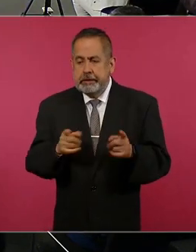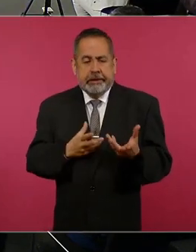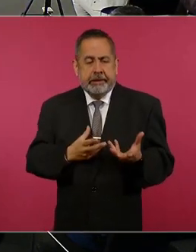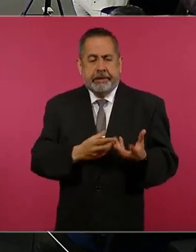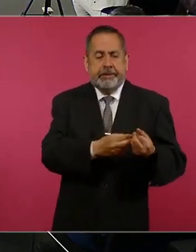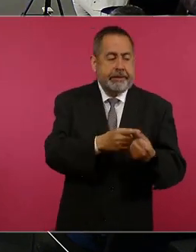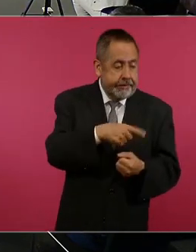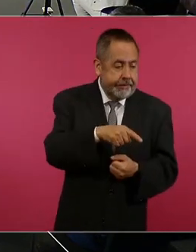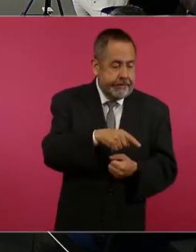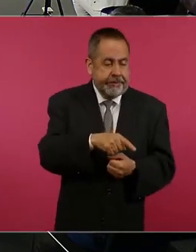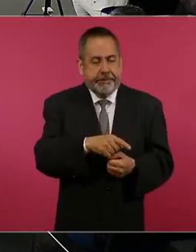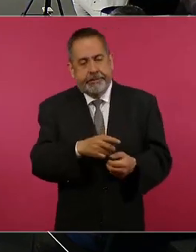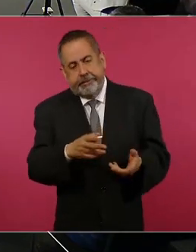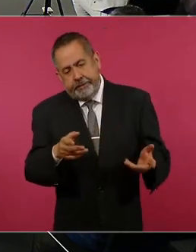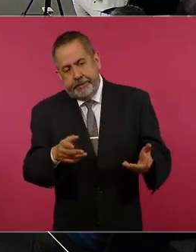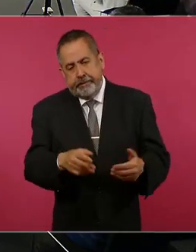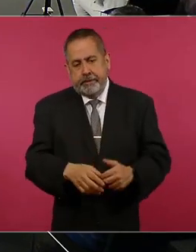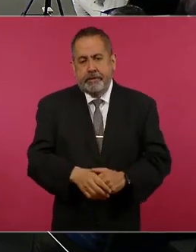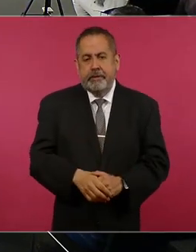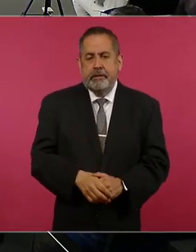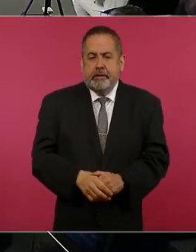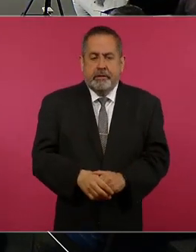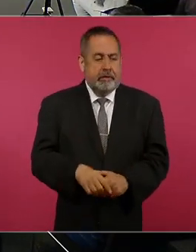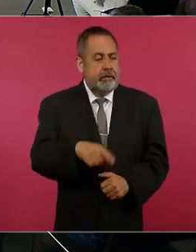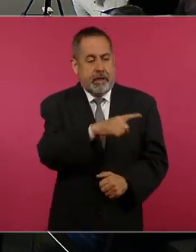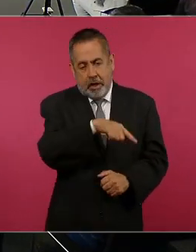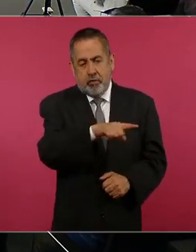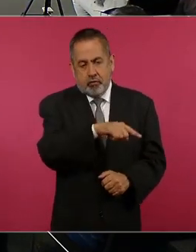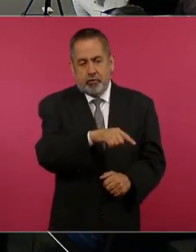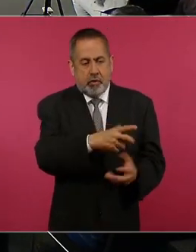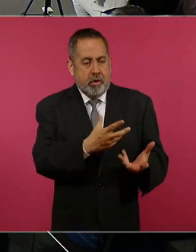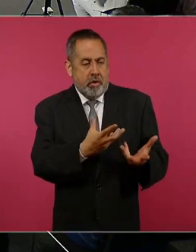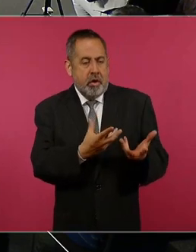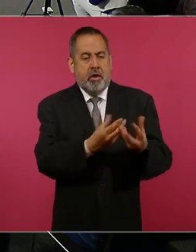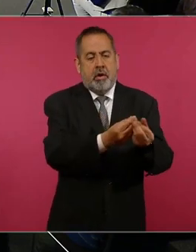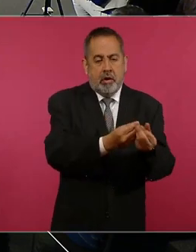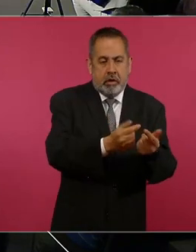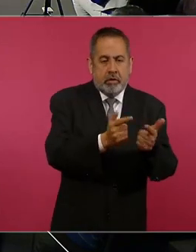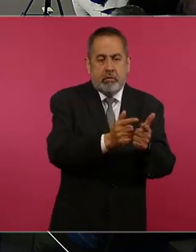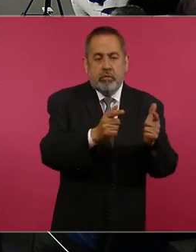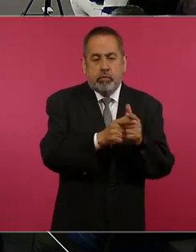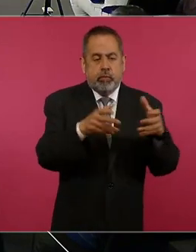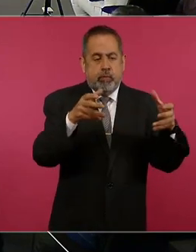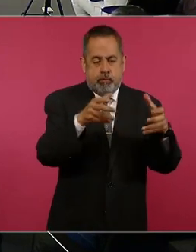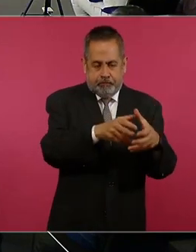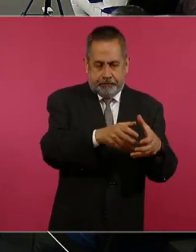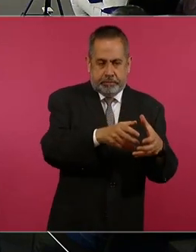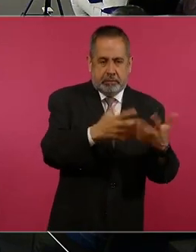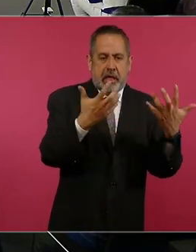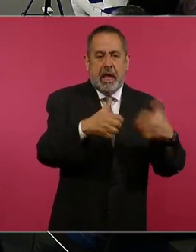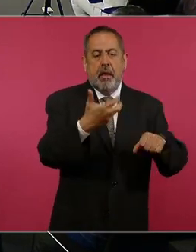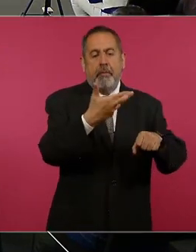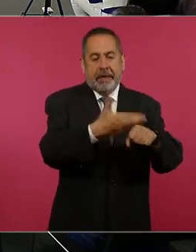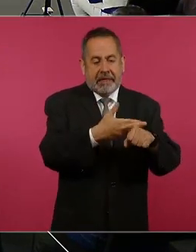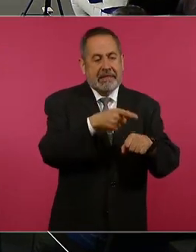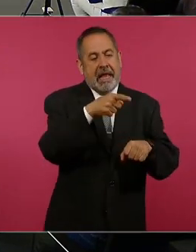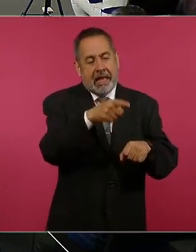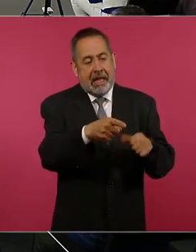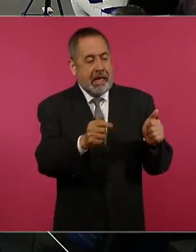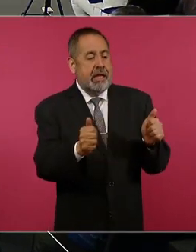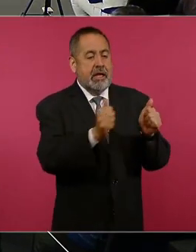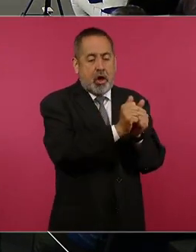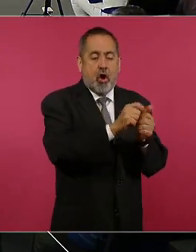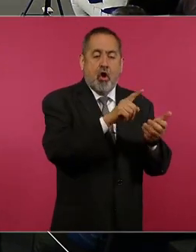pertenecen a una corporación vinculada a